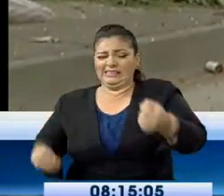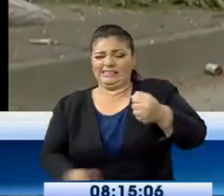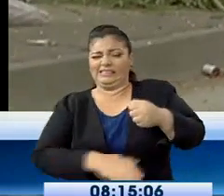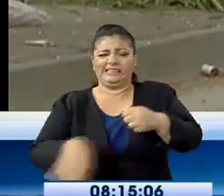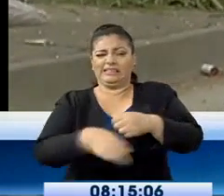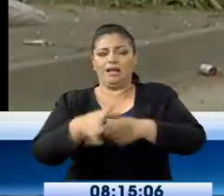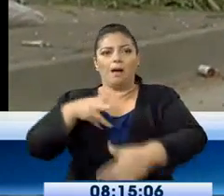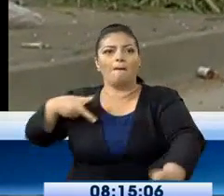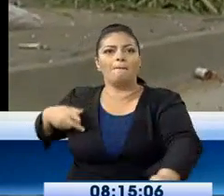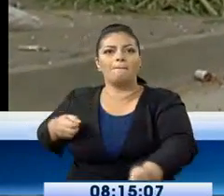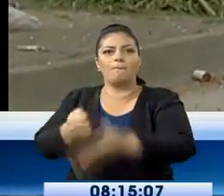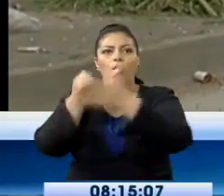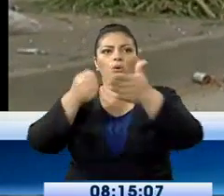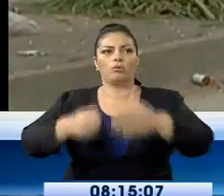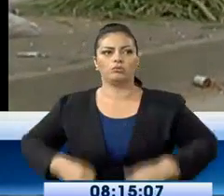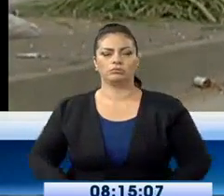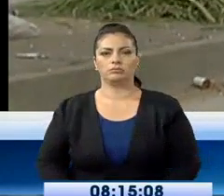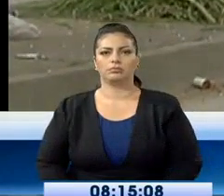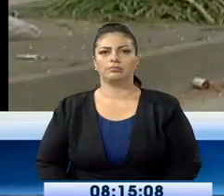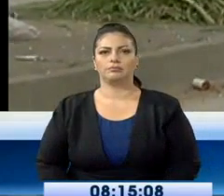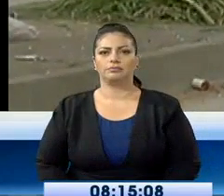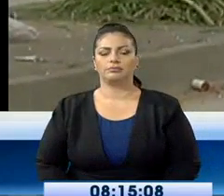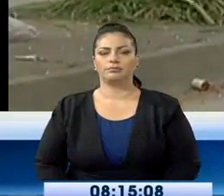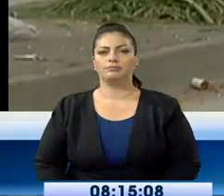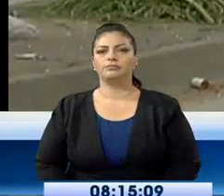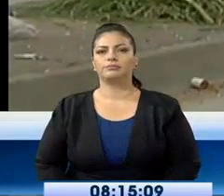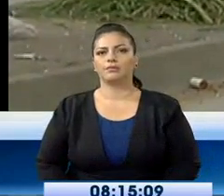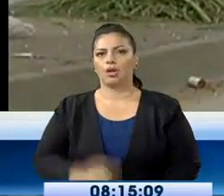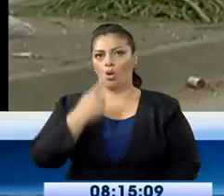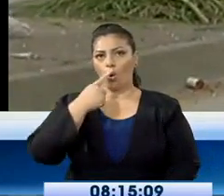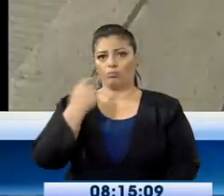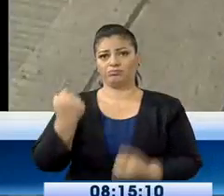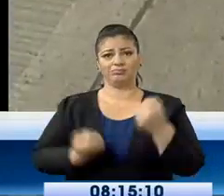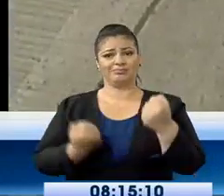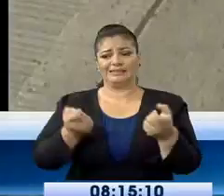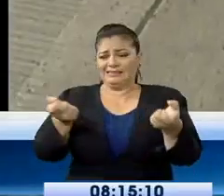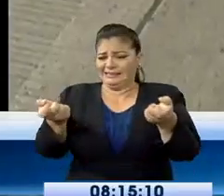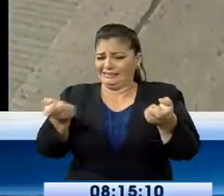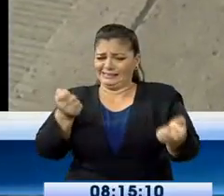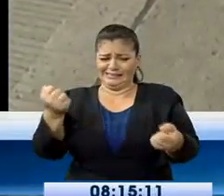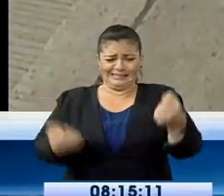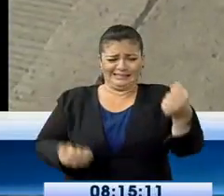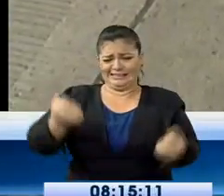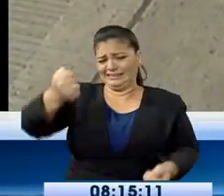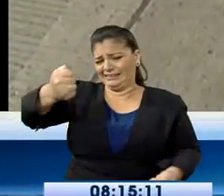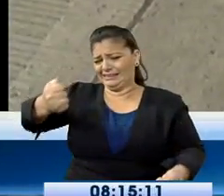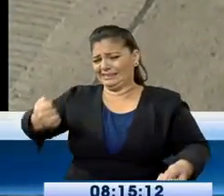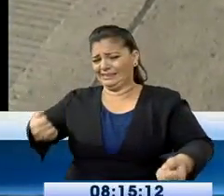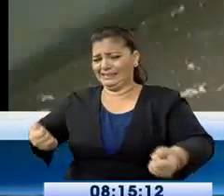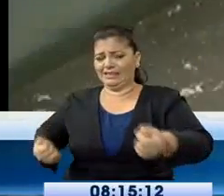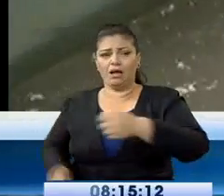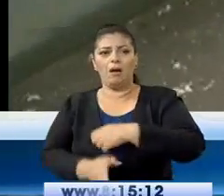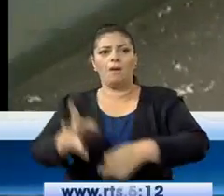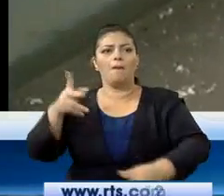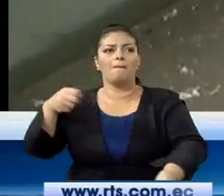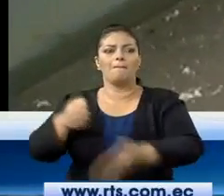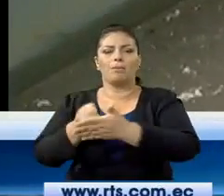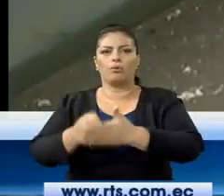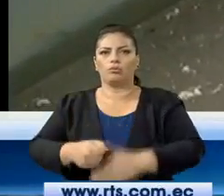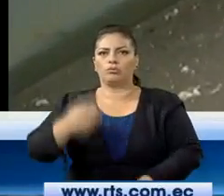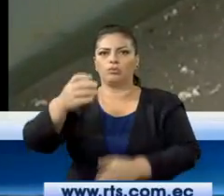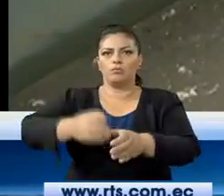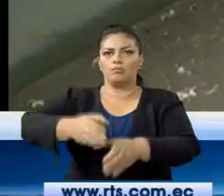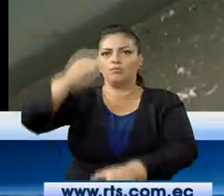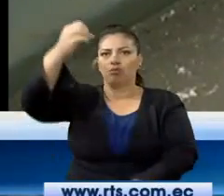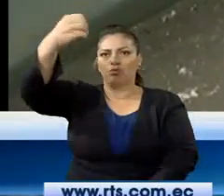derivó en que el conductor del micro perdiera el control y, en su afán por detener el pesado vehículo, derribó en su camino